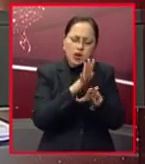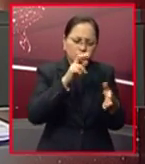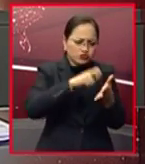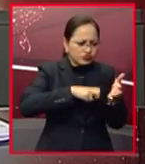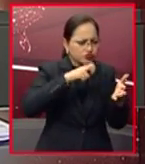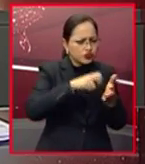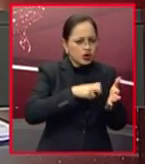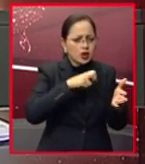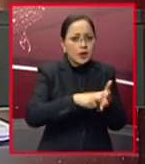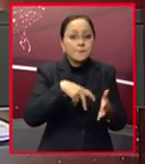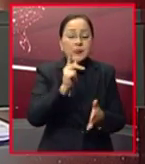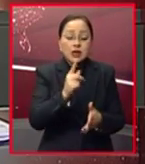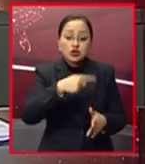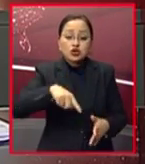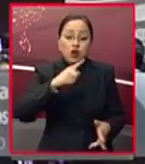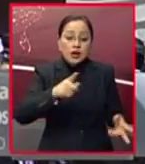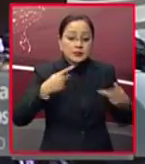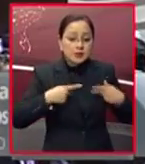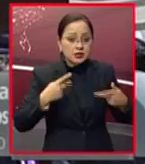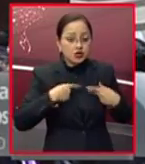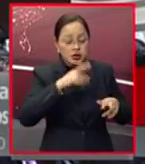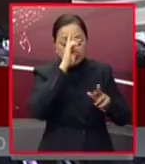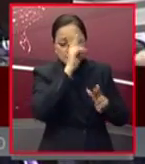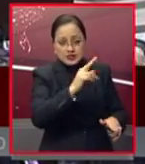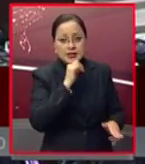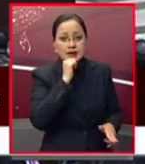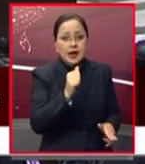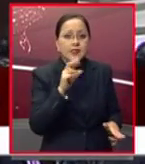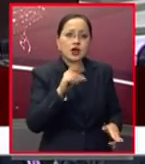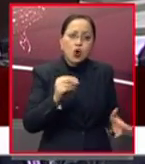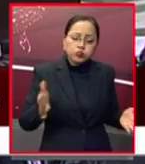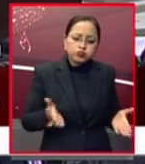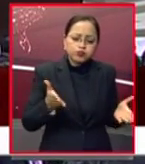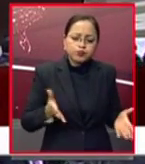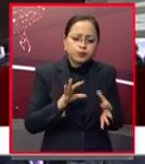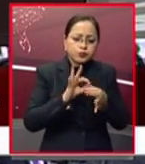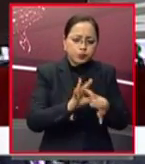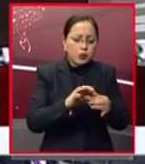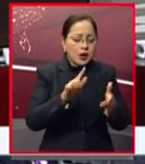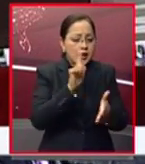ciudadanía y las instituciones no respetan y promueven la cultura de la legalidad.